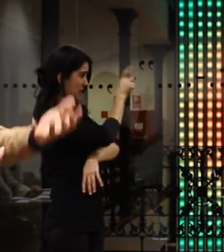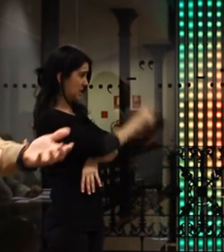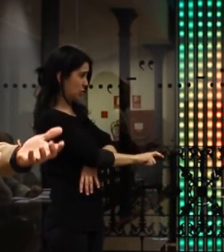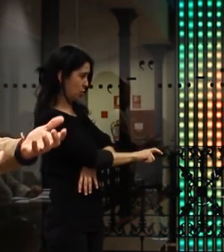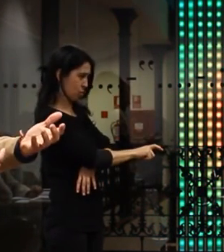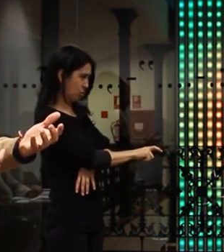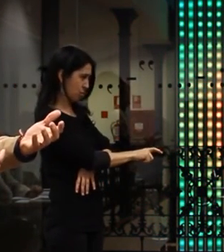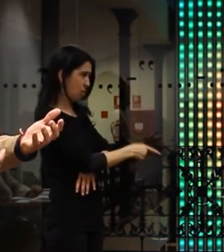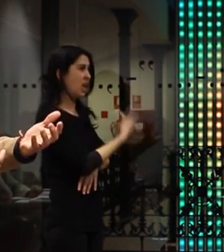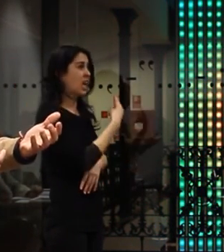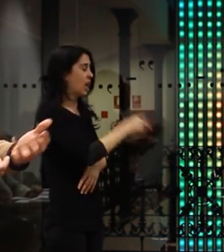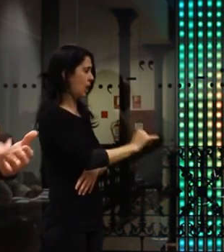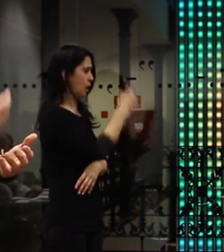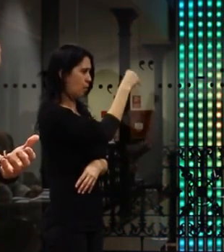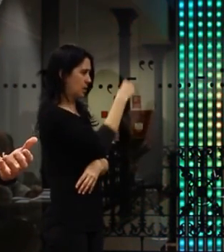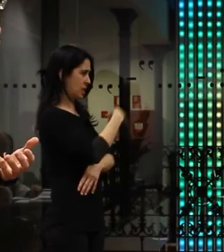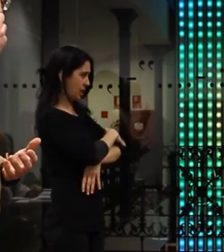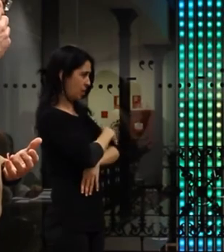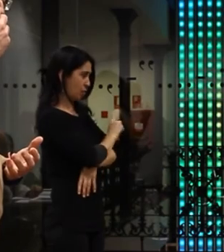estas herramientas,